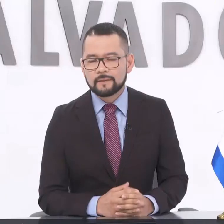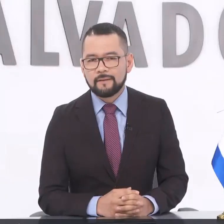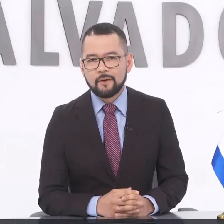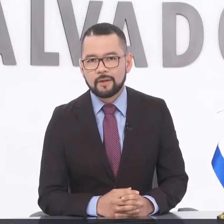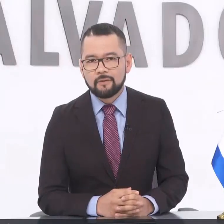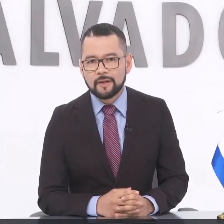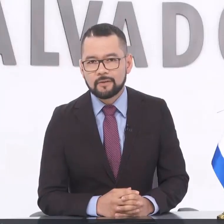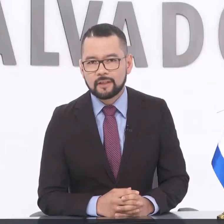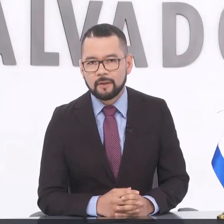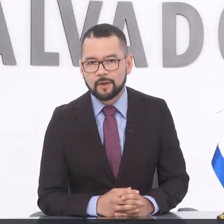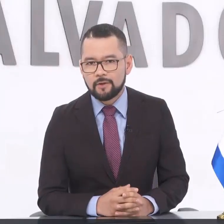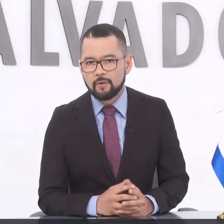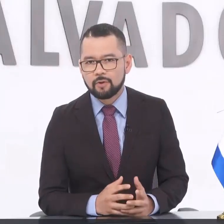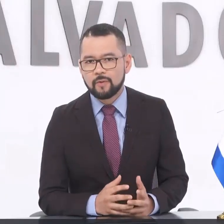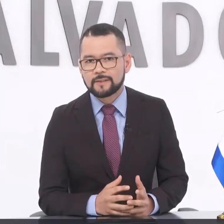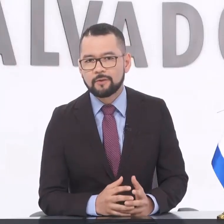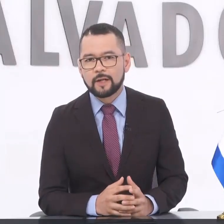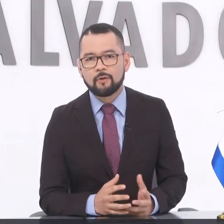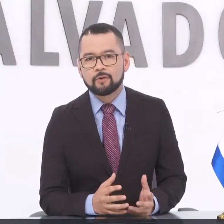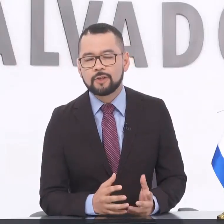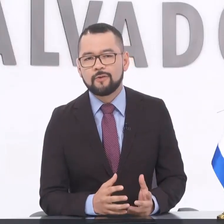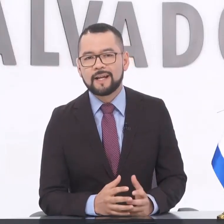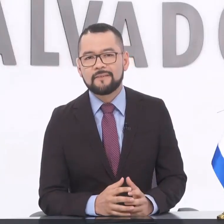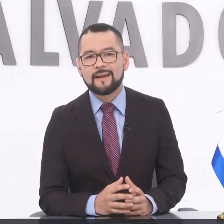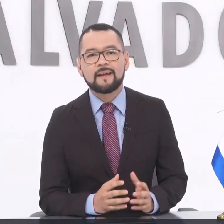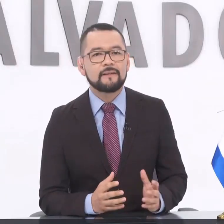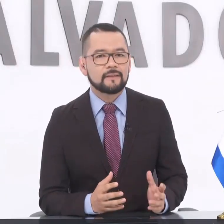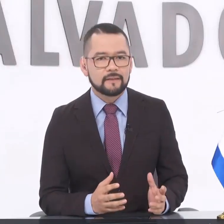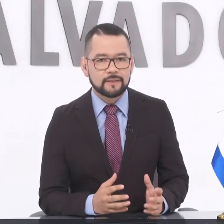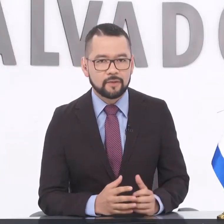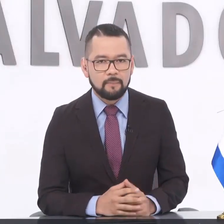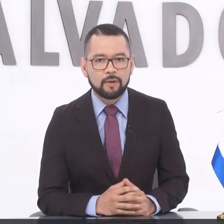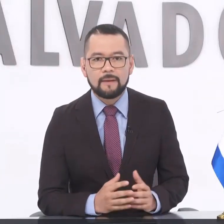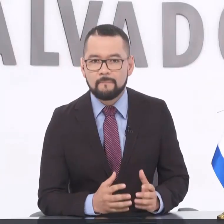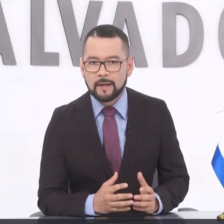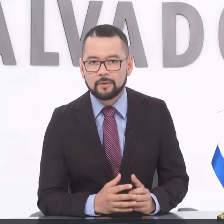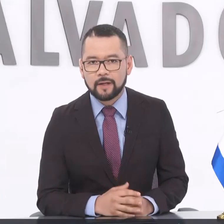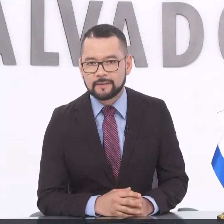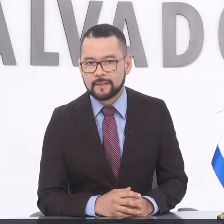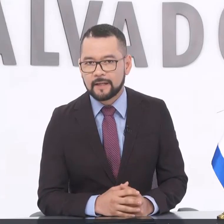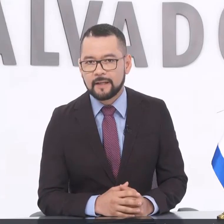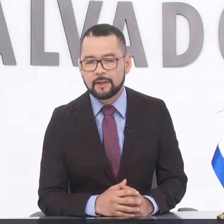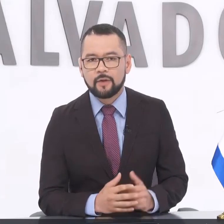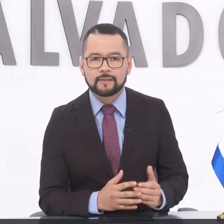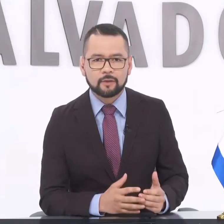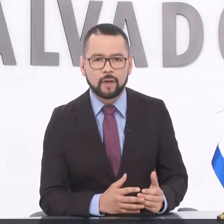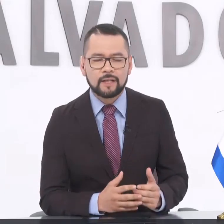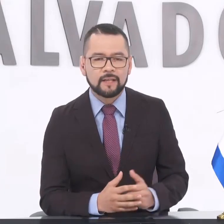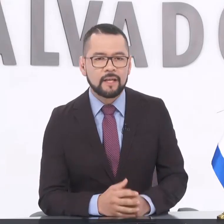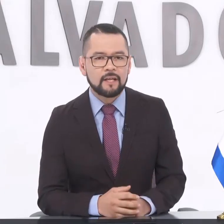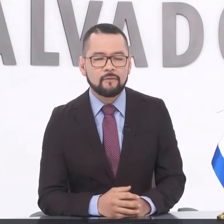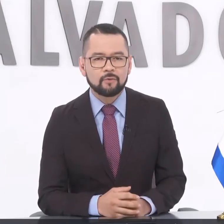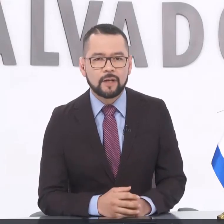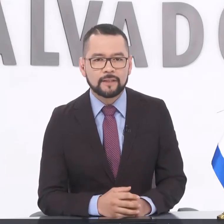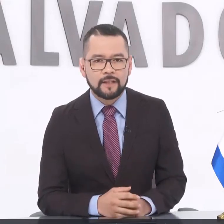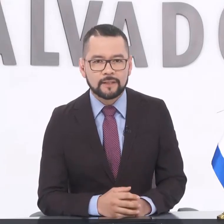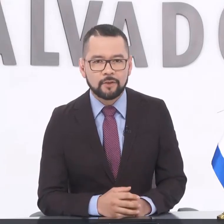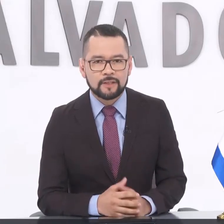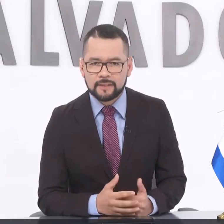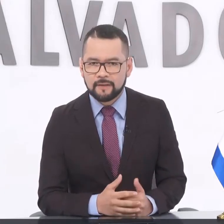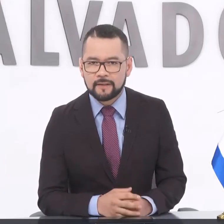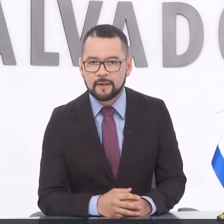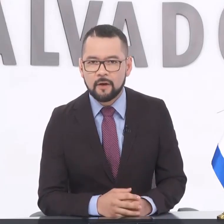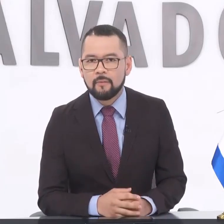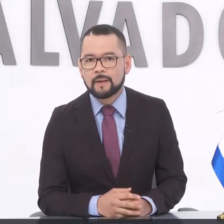el trabajo del gobierno salvadoreño continúa siendo reconocido a nivel internacional por el impacto que se está generando en las actuales y futuras generaciones